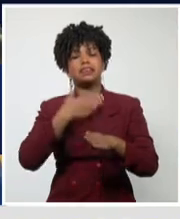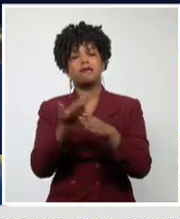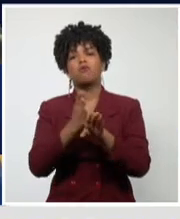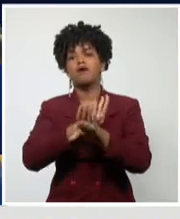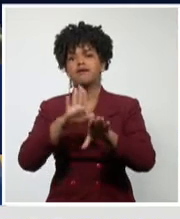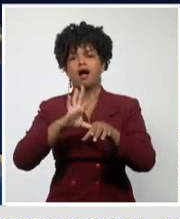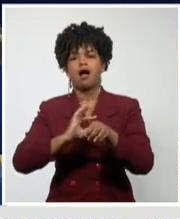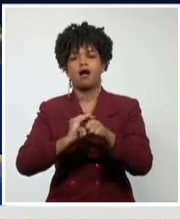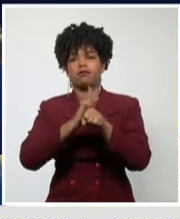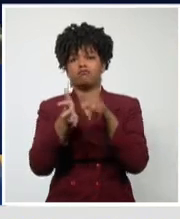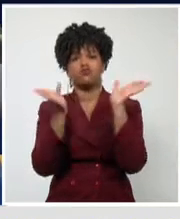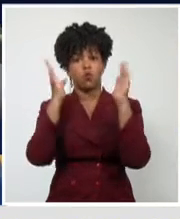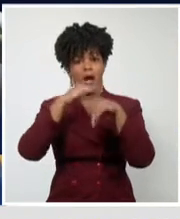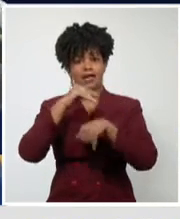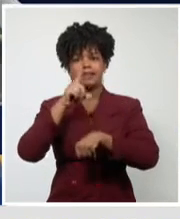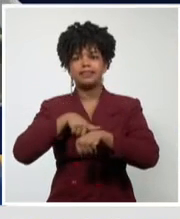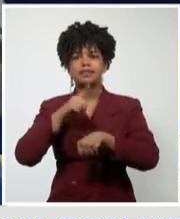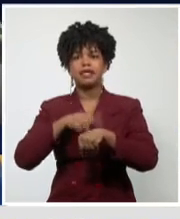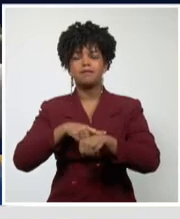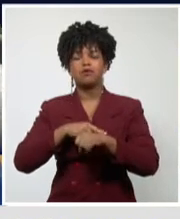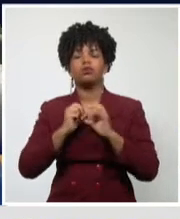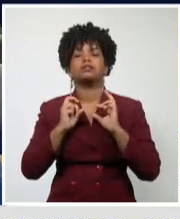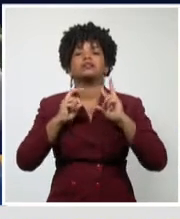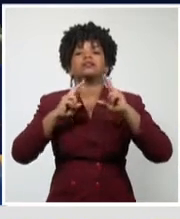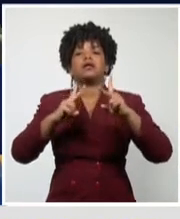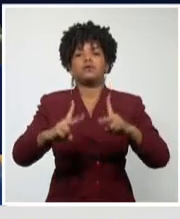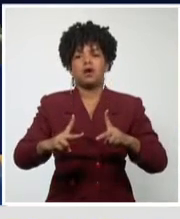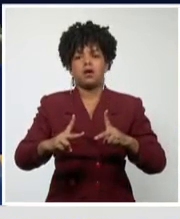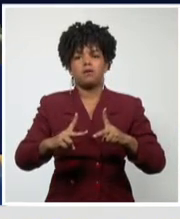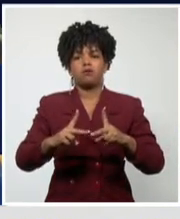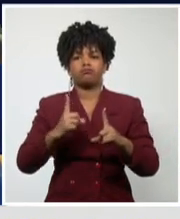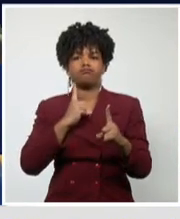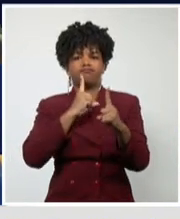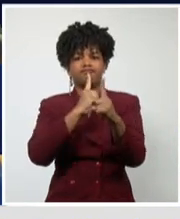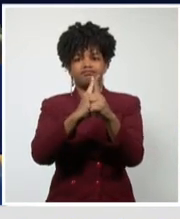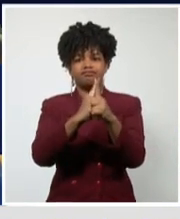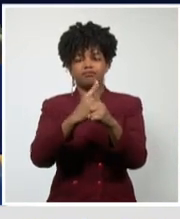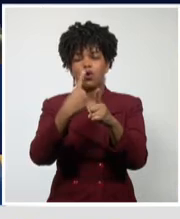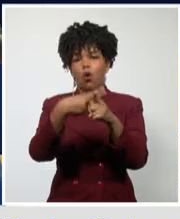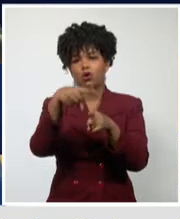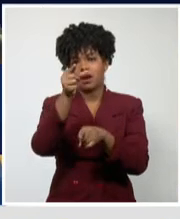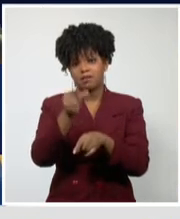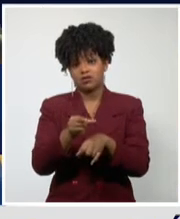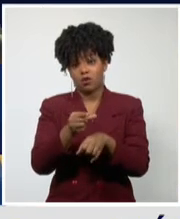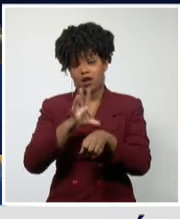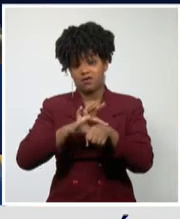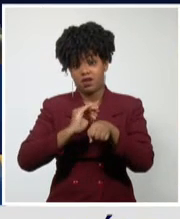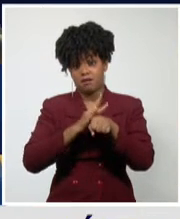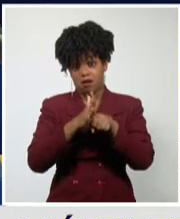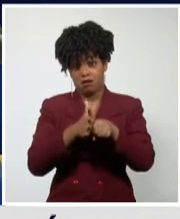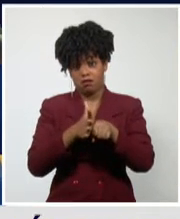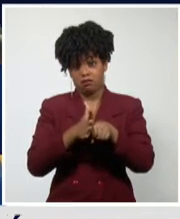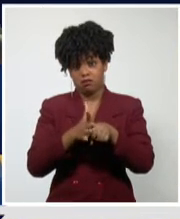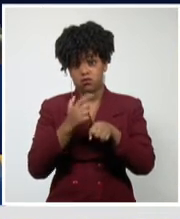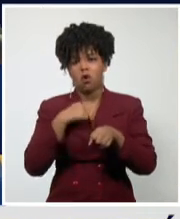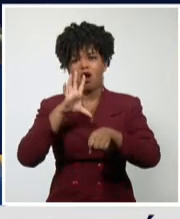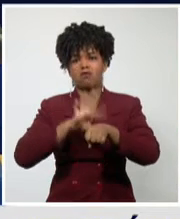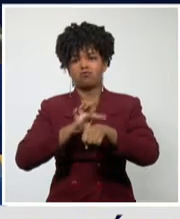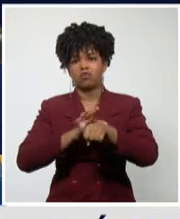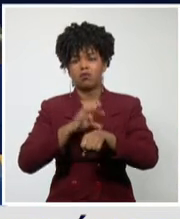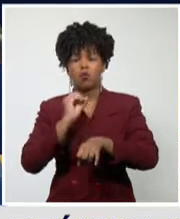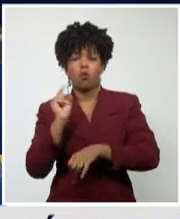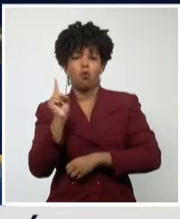tiempo, si vuelvo a estar en contacto con el virus del SARS-CoV-2, ¿me enfermo o no me